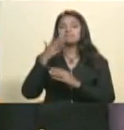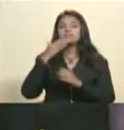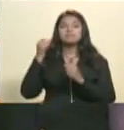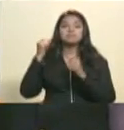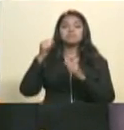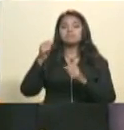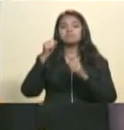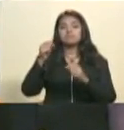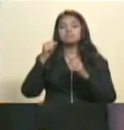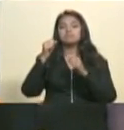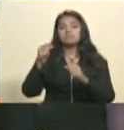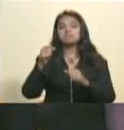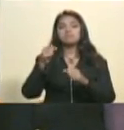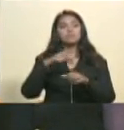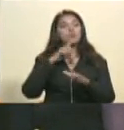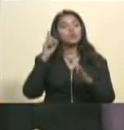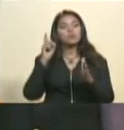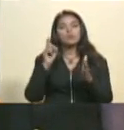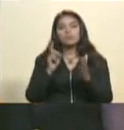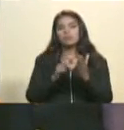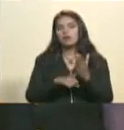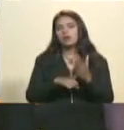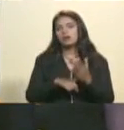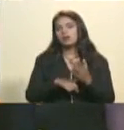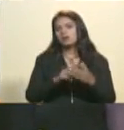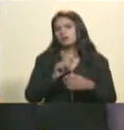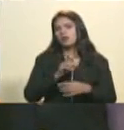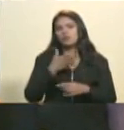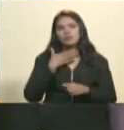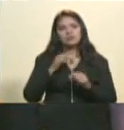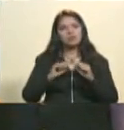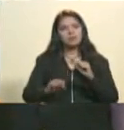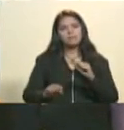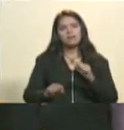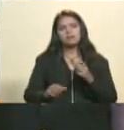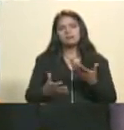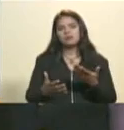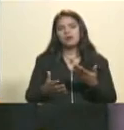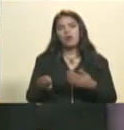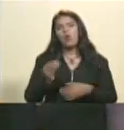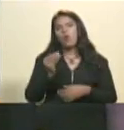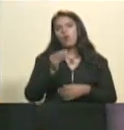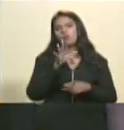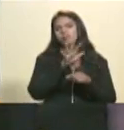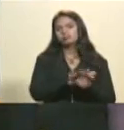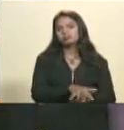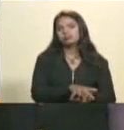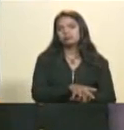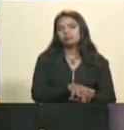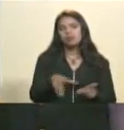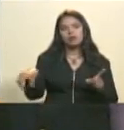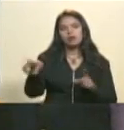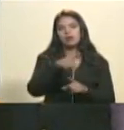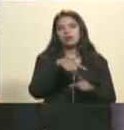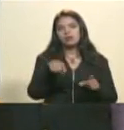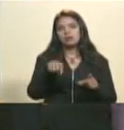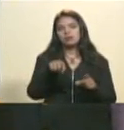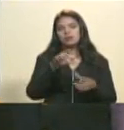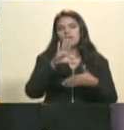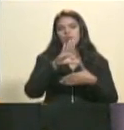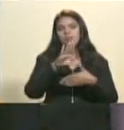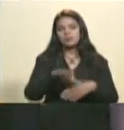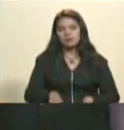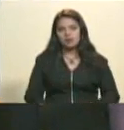orbe entero que no se desprecia y vilipendia impunemente a los